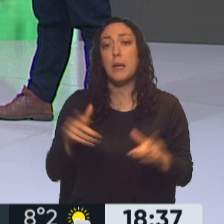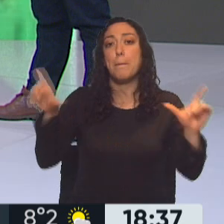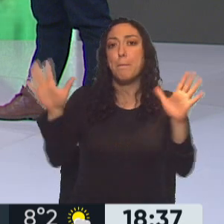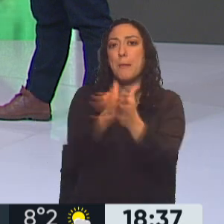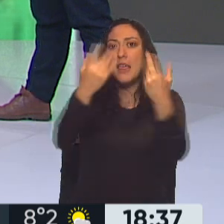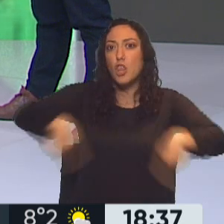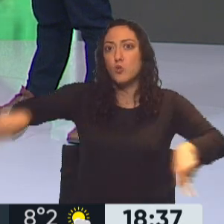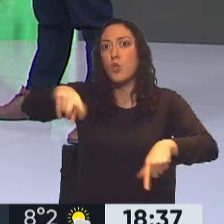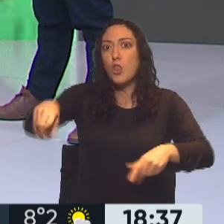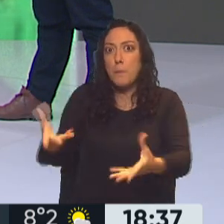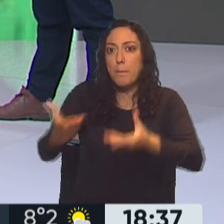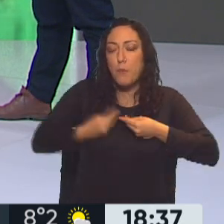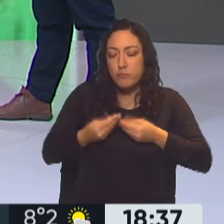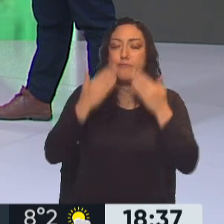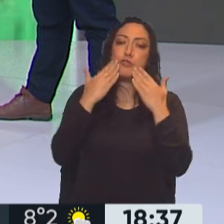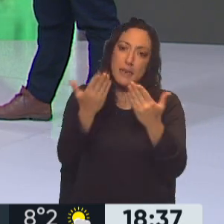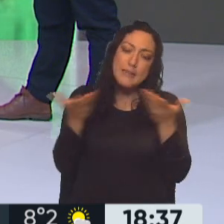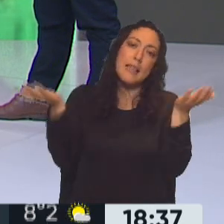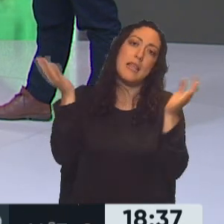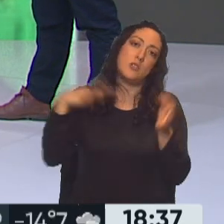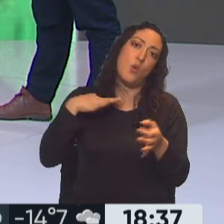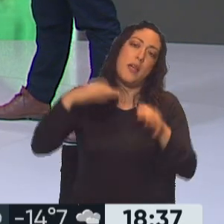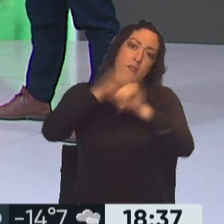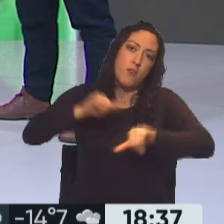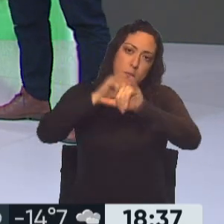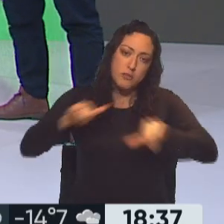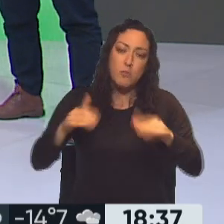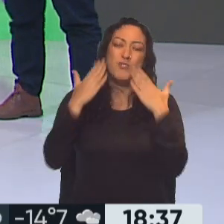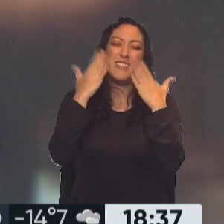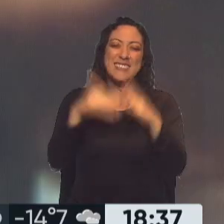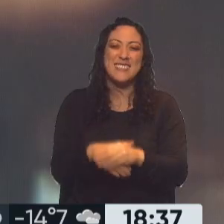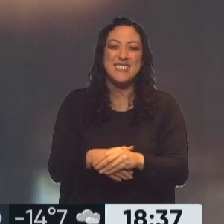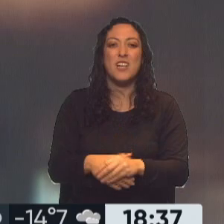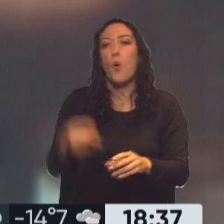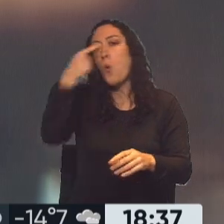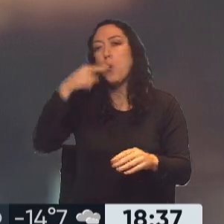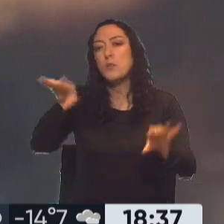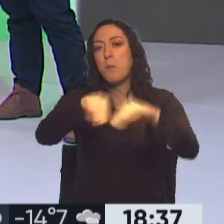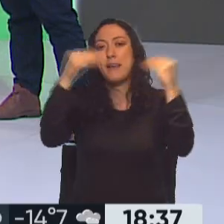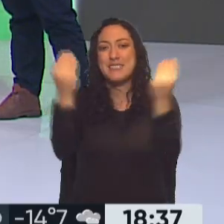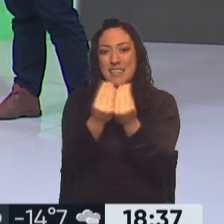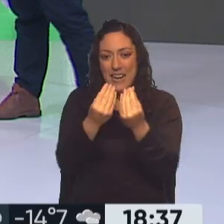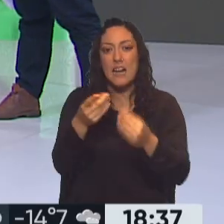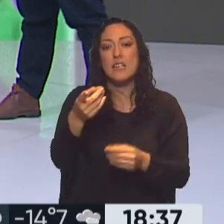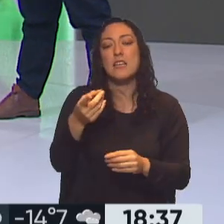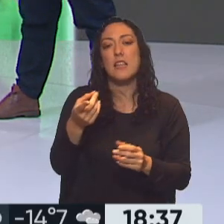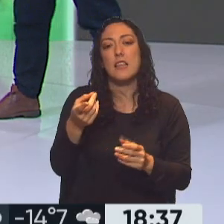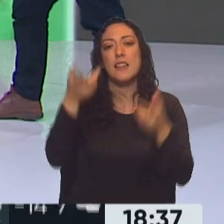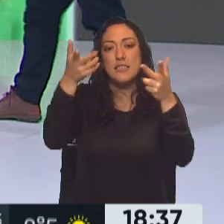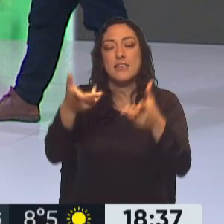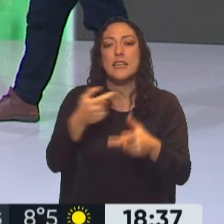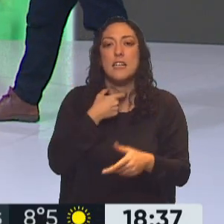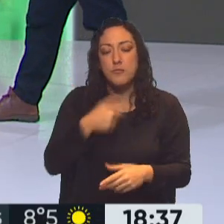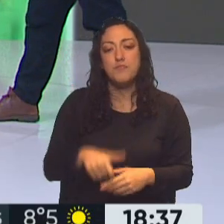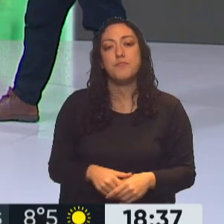nos acompañen en esto que es llevar información a la ciudadanía. Muchas así gracias. Así será. Bien, solo bueno, para cerrar, claro. Horacio, solo para